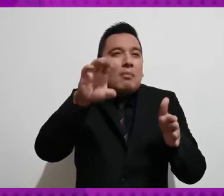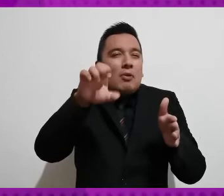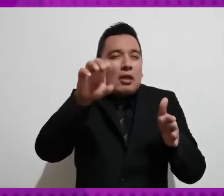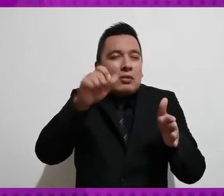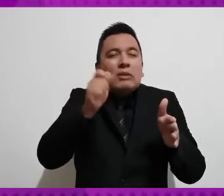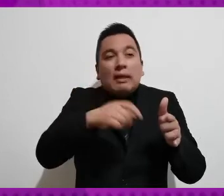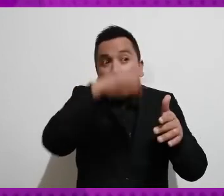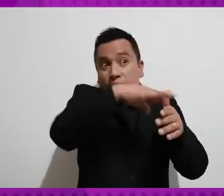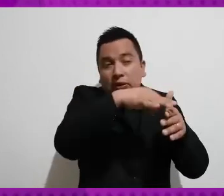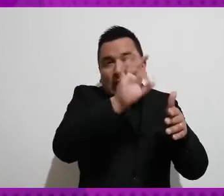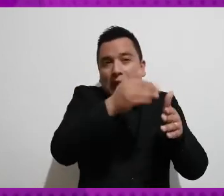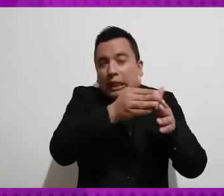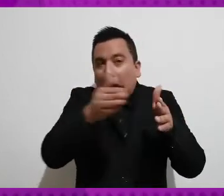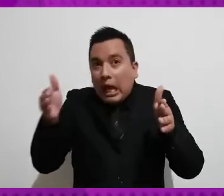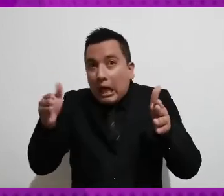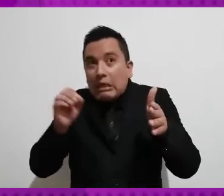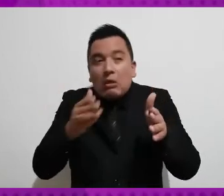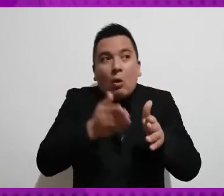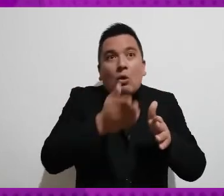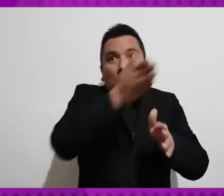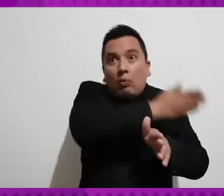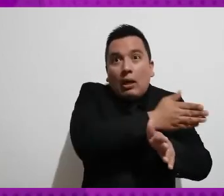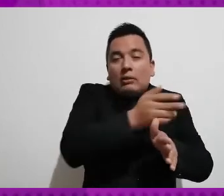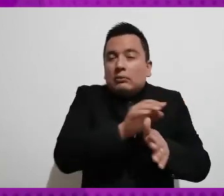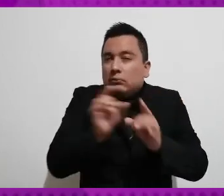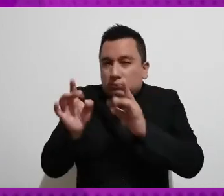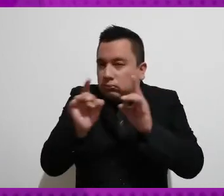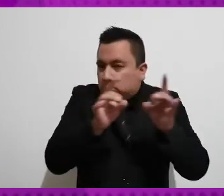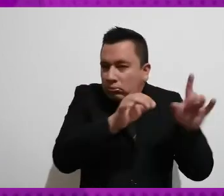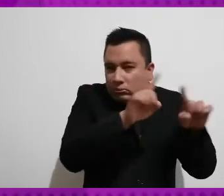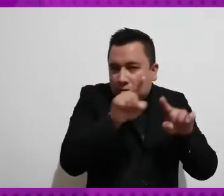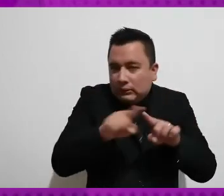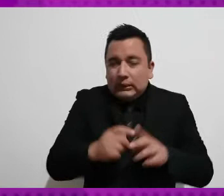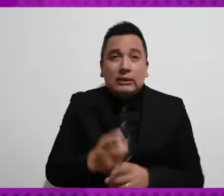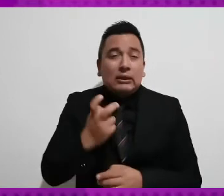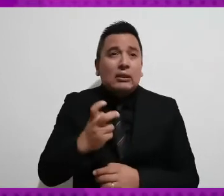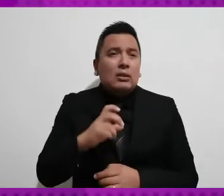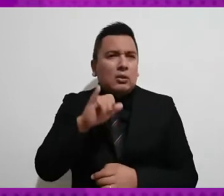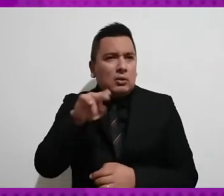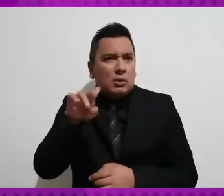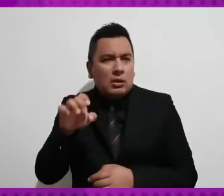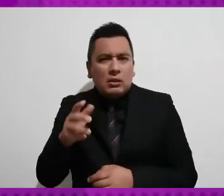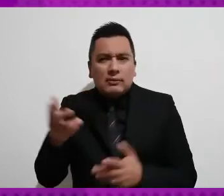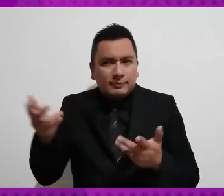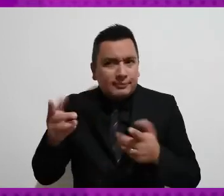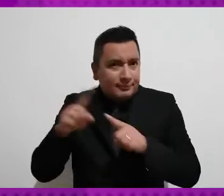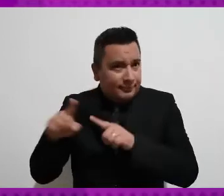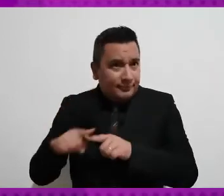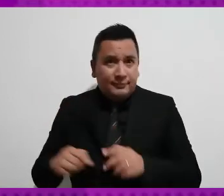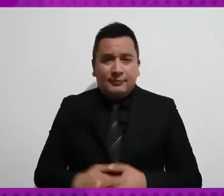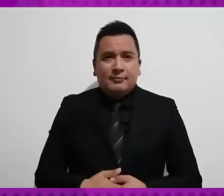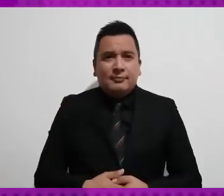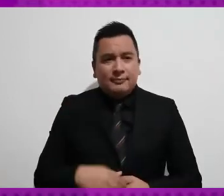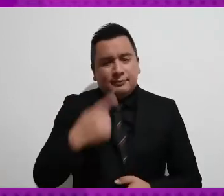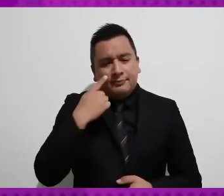este tema, como te comentaba, es un tema que tiene el instituto y que lo aborda a través del protocolo que ya comentábamos.